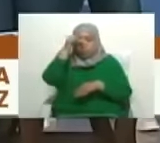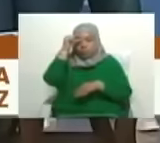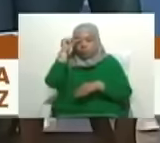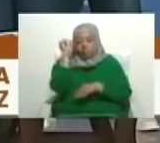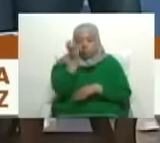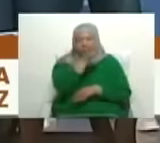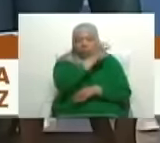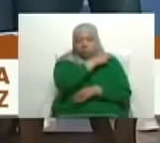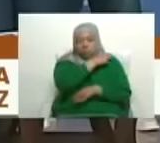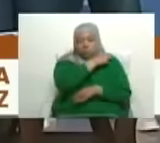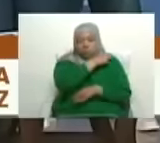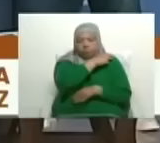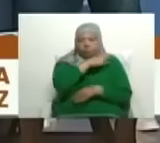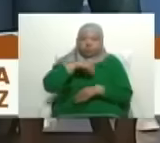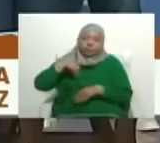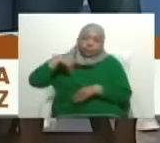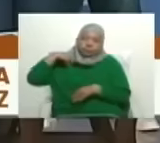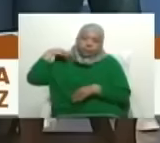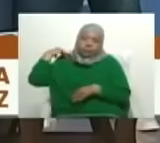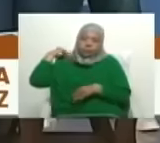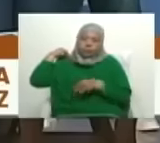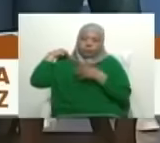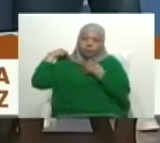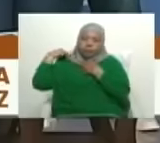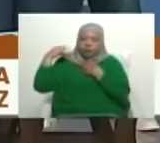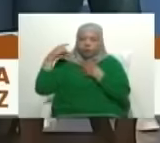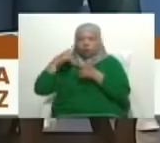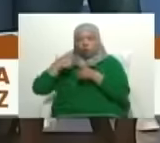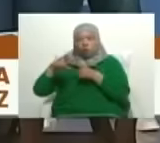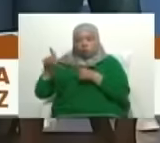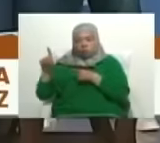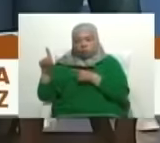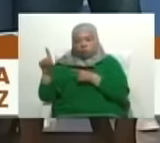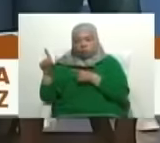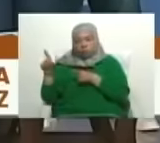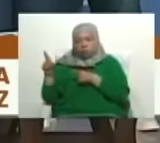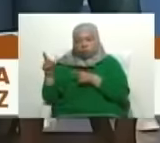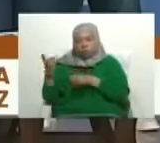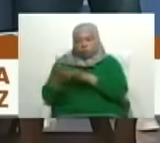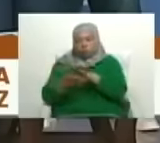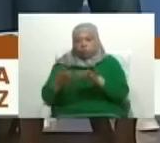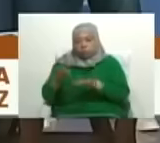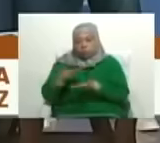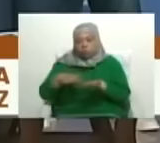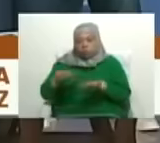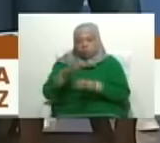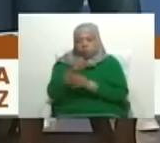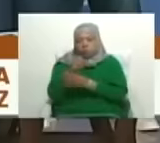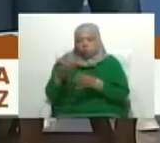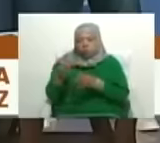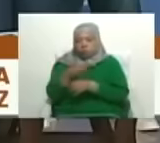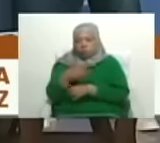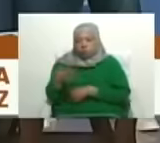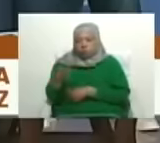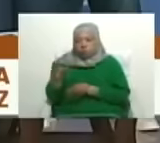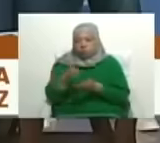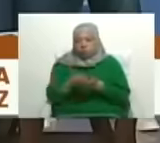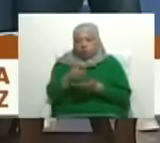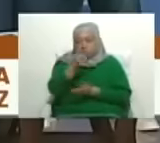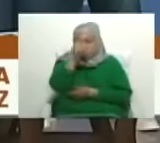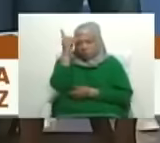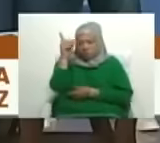Y la guinda de la torta, la llamada Operación Brazalete Blanco. No vamos a poner el video que ya puso Diosdado